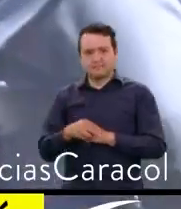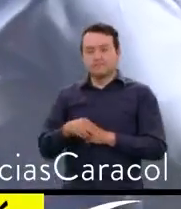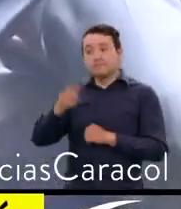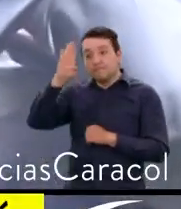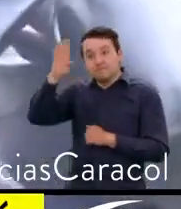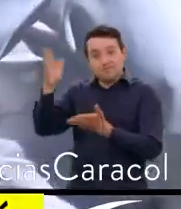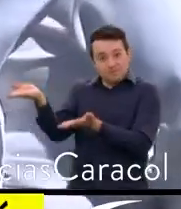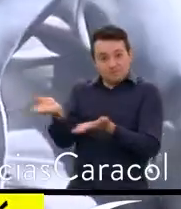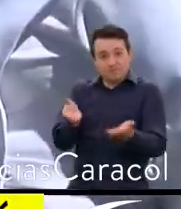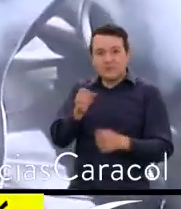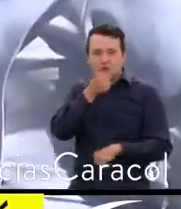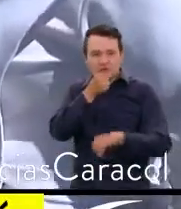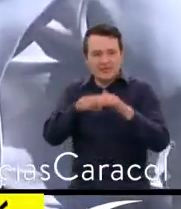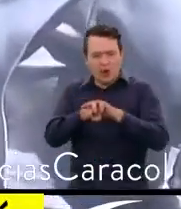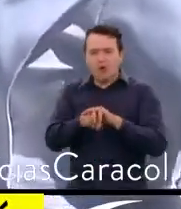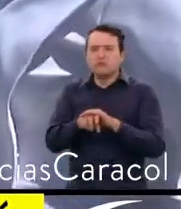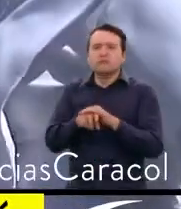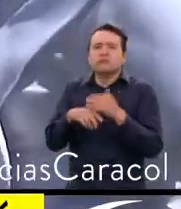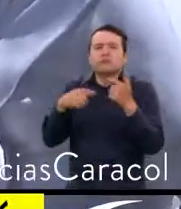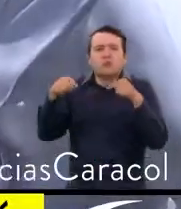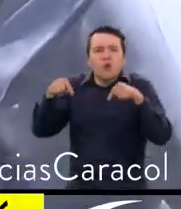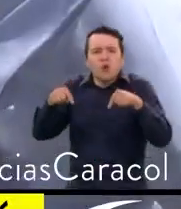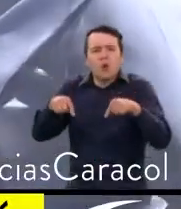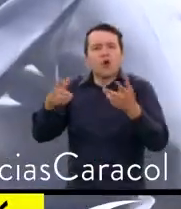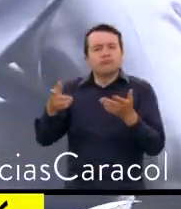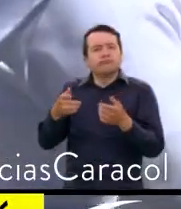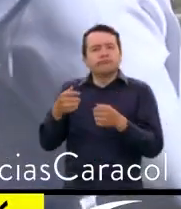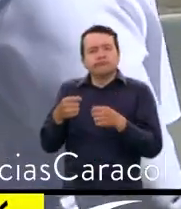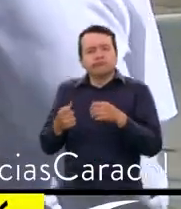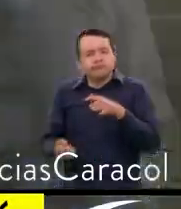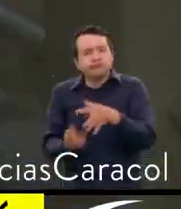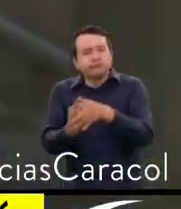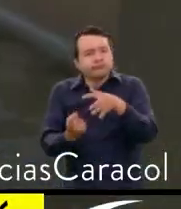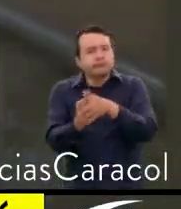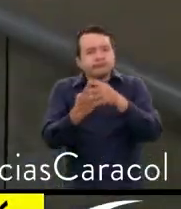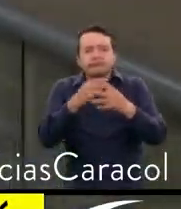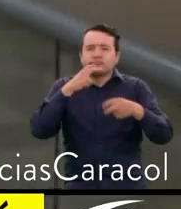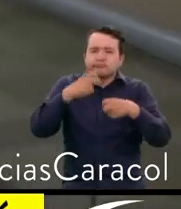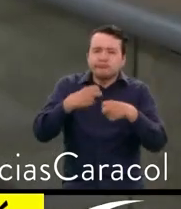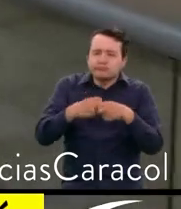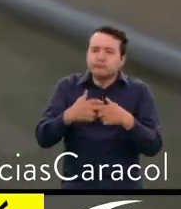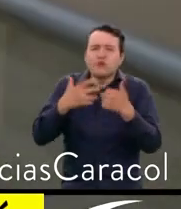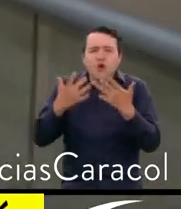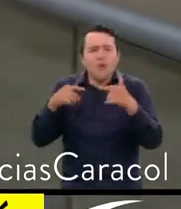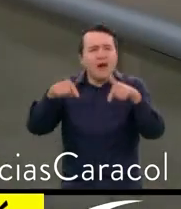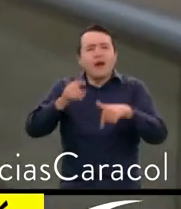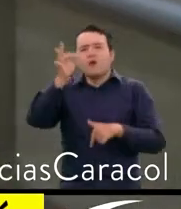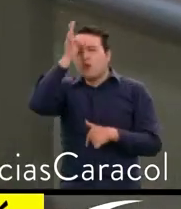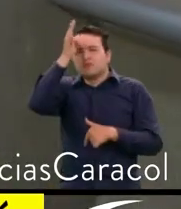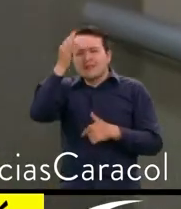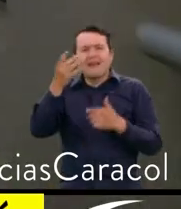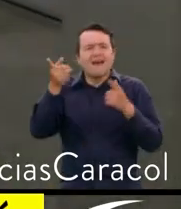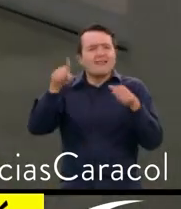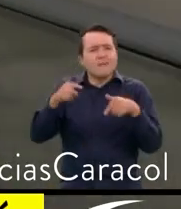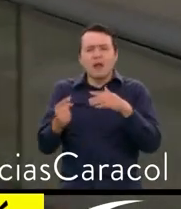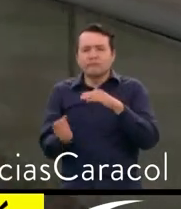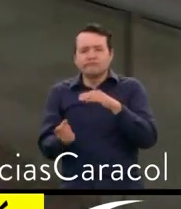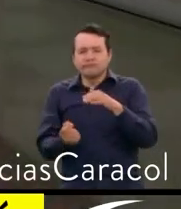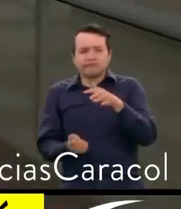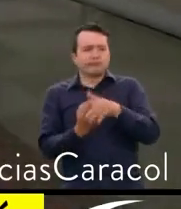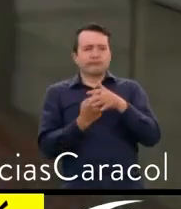ustedes han pasado muchas vicisitudes aquí en el hospital el niño jesús' pero como ha sido también como han vivido esa pandemia